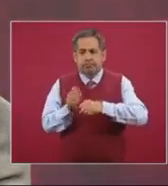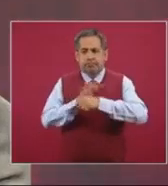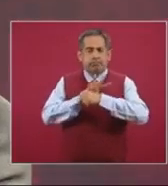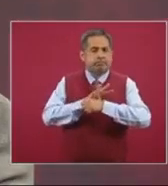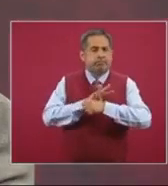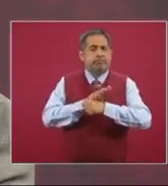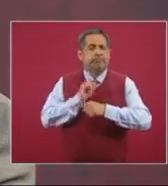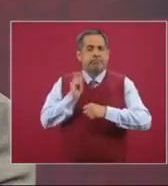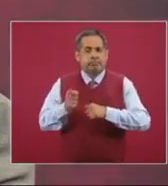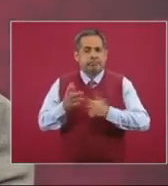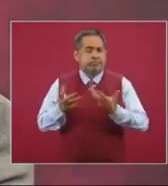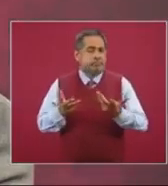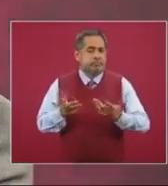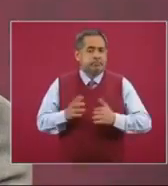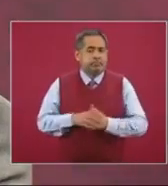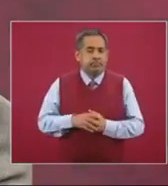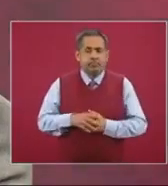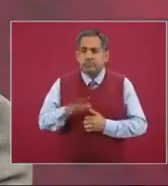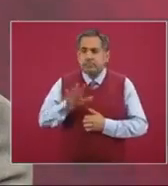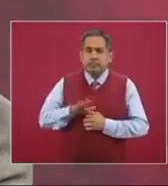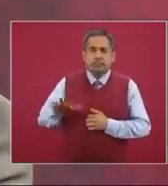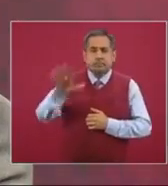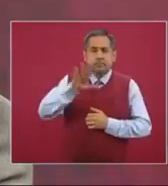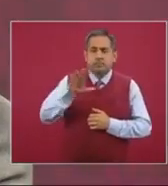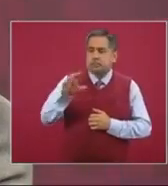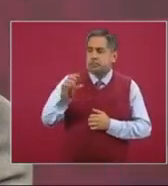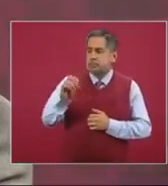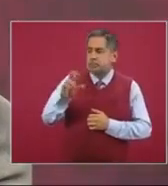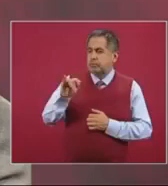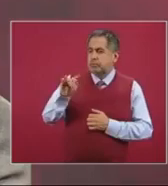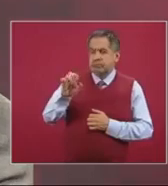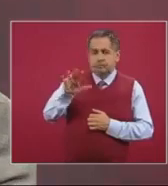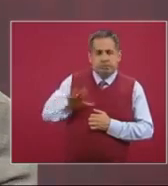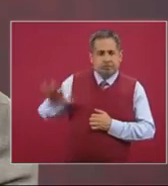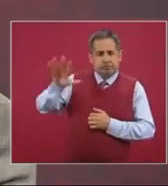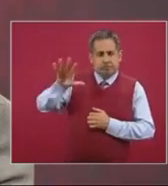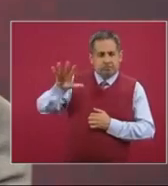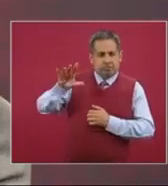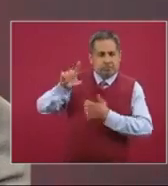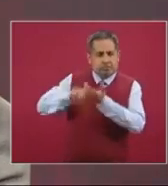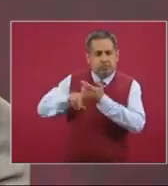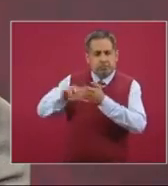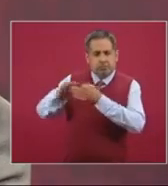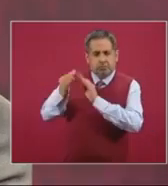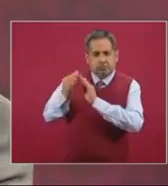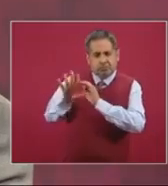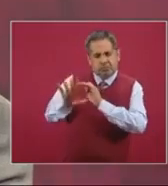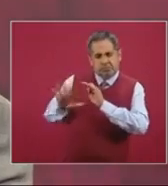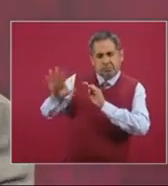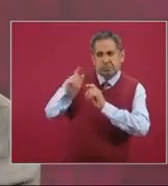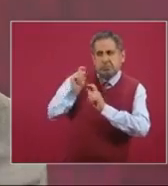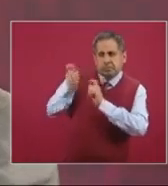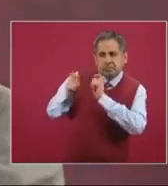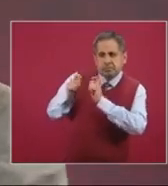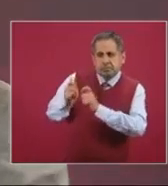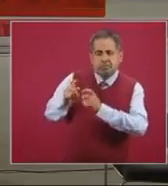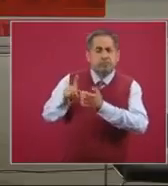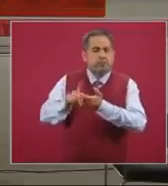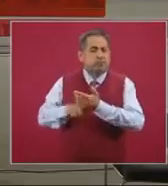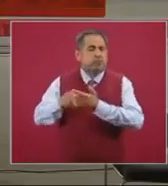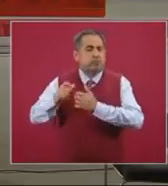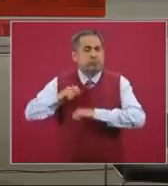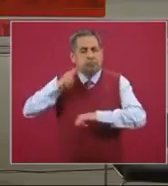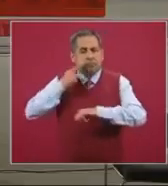de COVID-19 en la región del Medio Oriente, del Oriente Medio y un poco más extendido para allá. Es la región